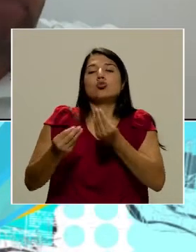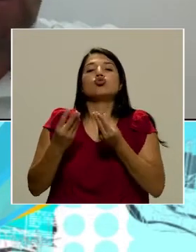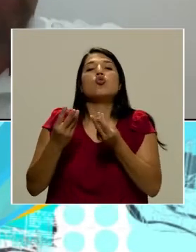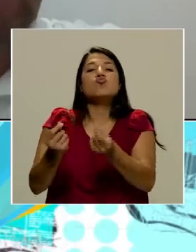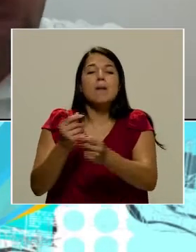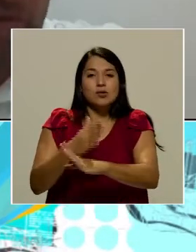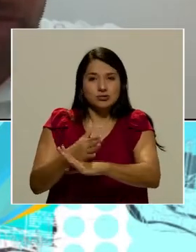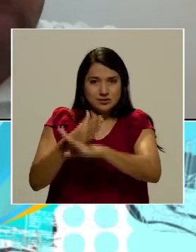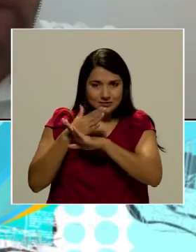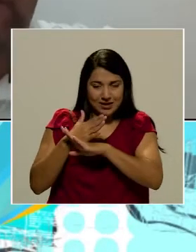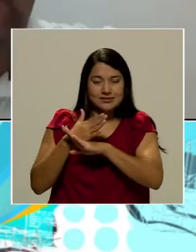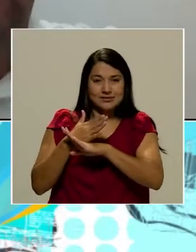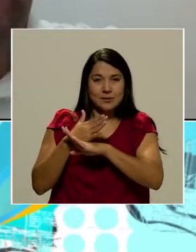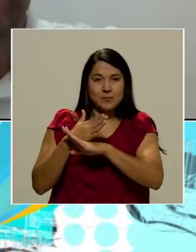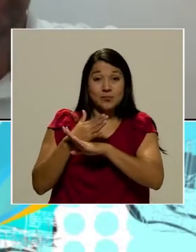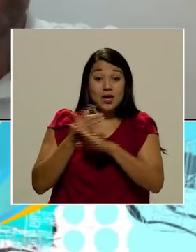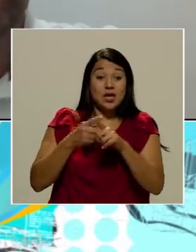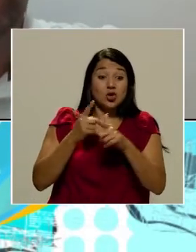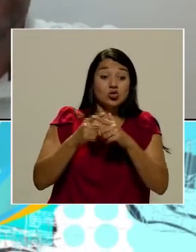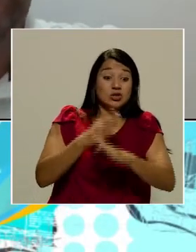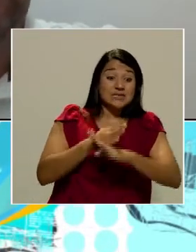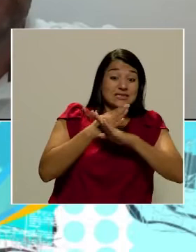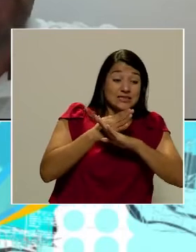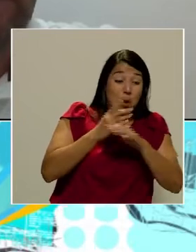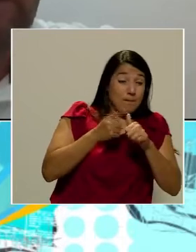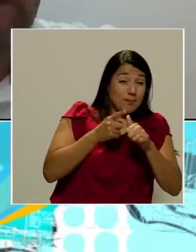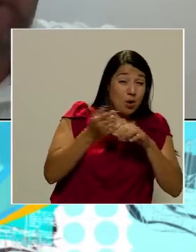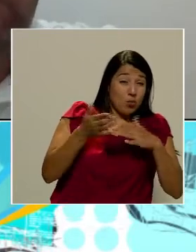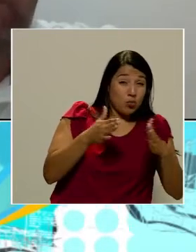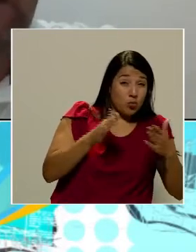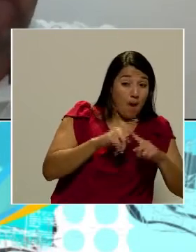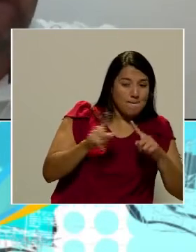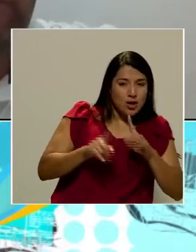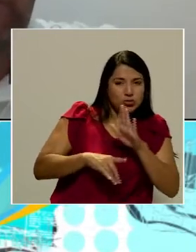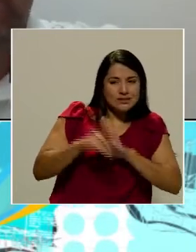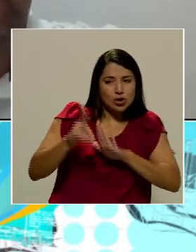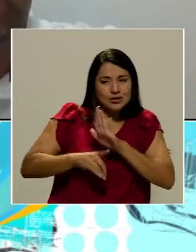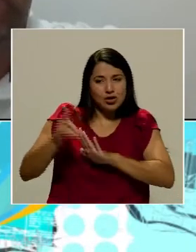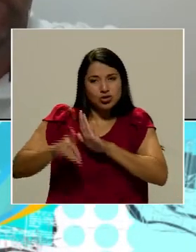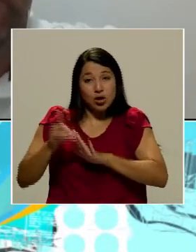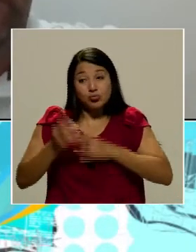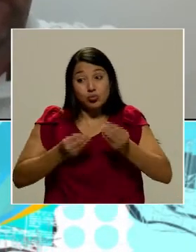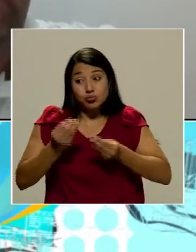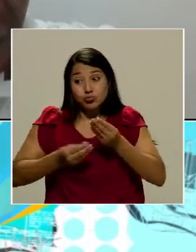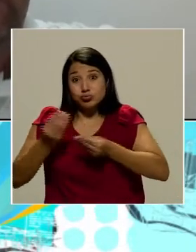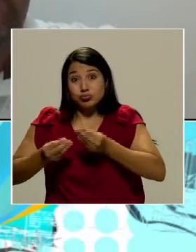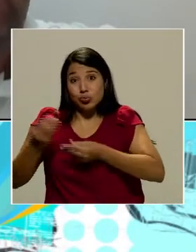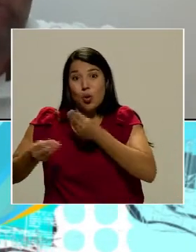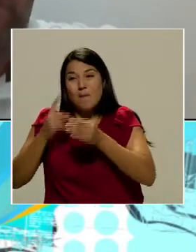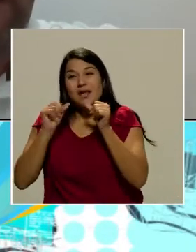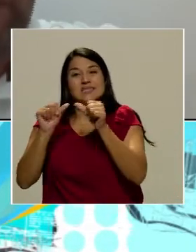de producción rápida de anticuerpos neutralizantes para que vayan a controlar la infección. Recordemos que la